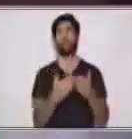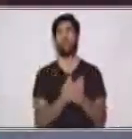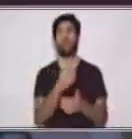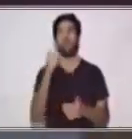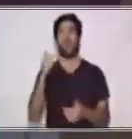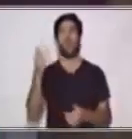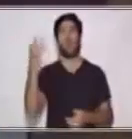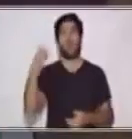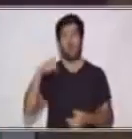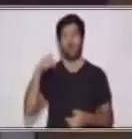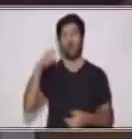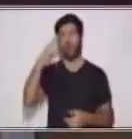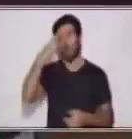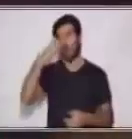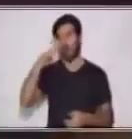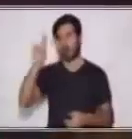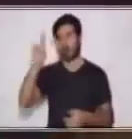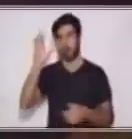los romanos.